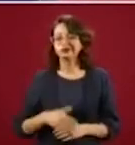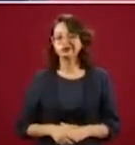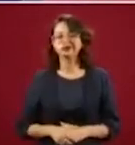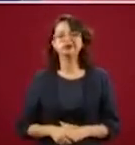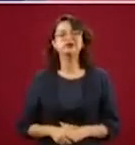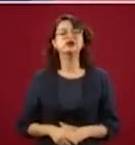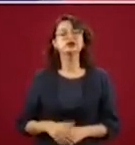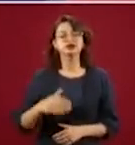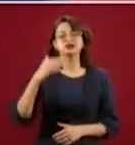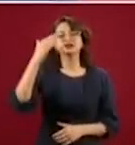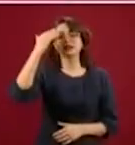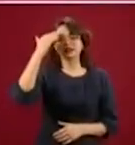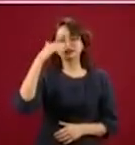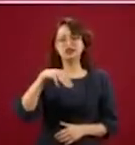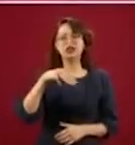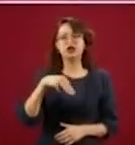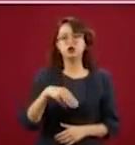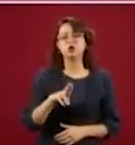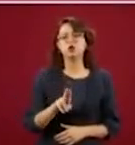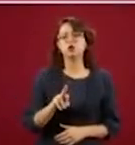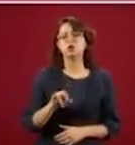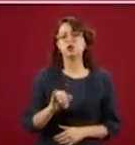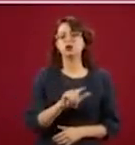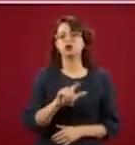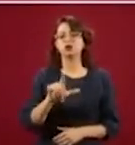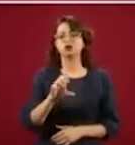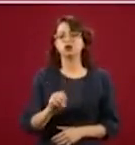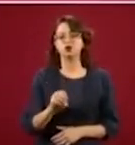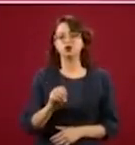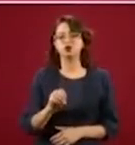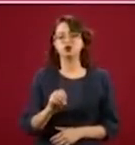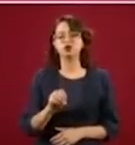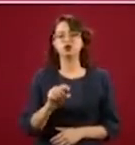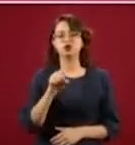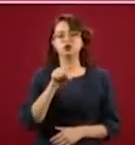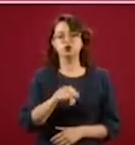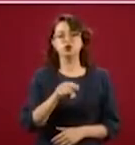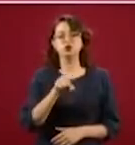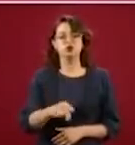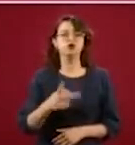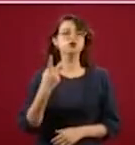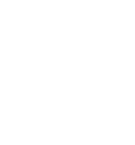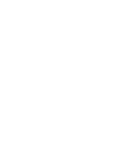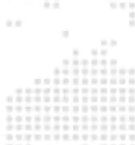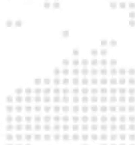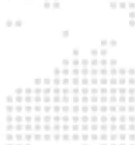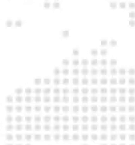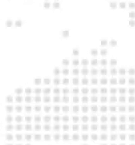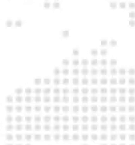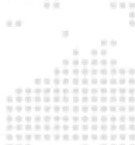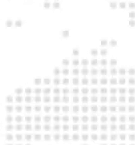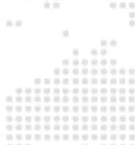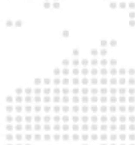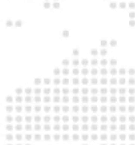sí sé que Murillo Caram de la Procuraduría se compró su avión.